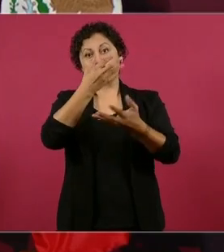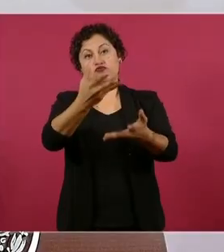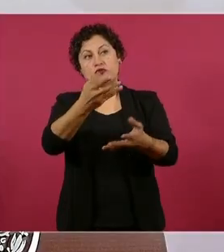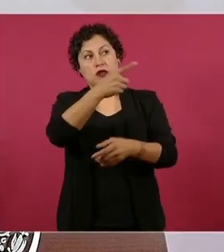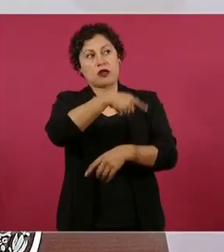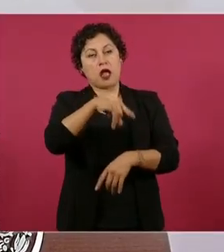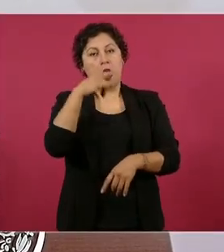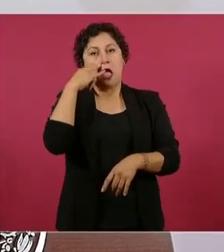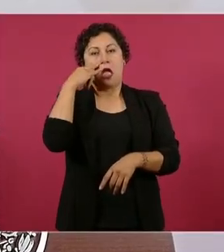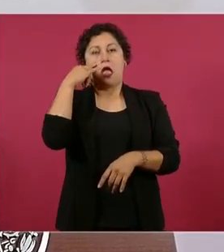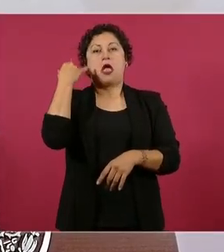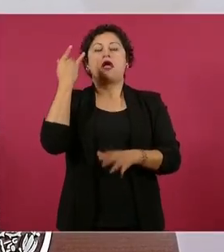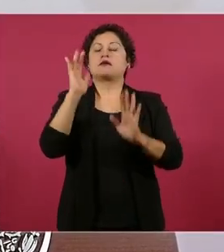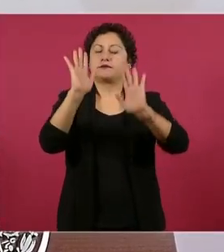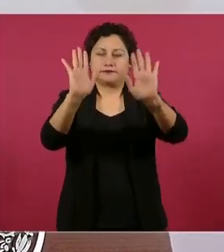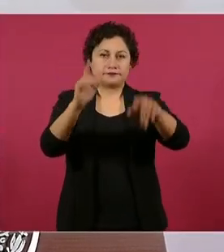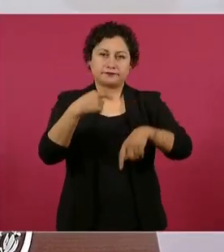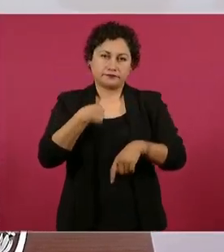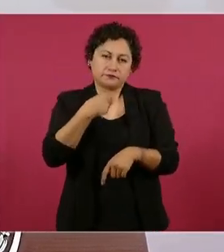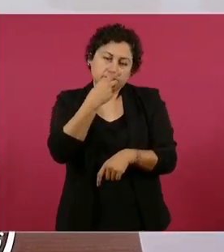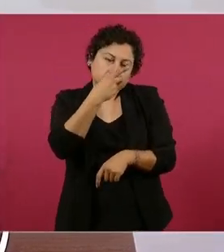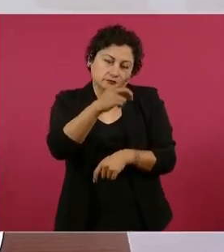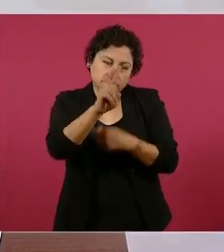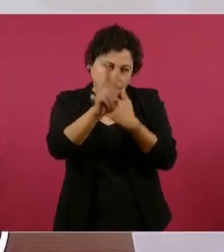de que todavía pastaban los búfalos